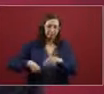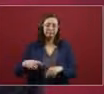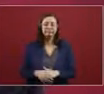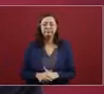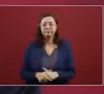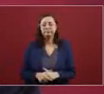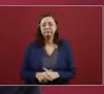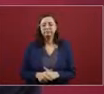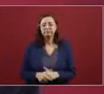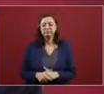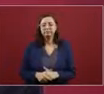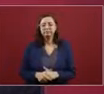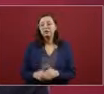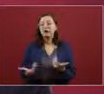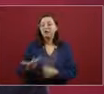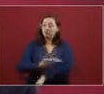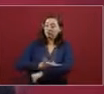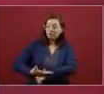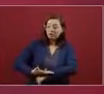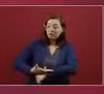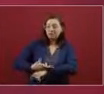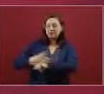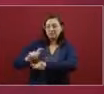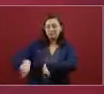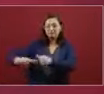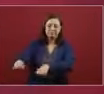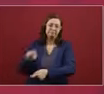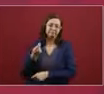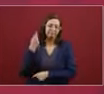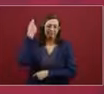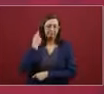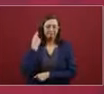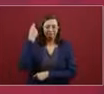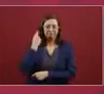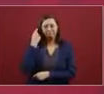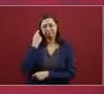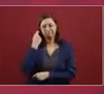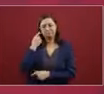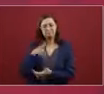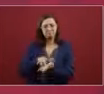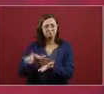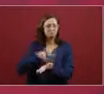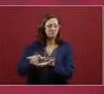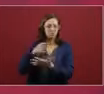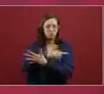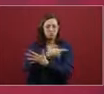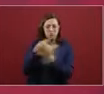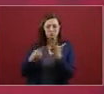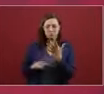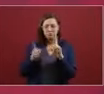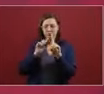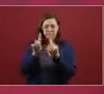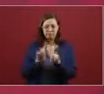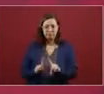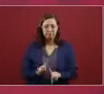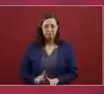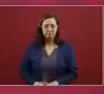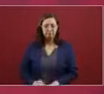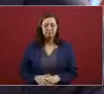y sus familiares van a recibir los apoyos correspondientes,